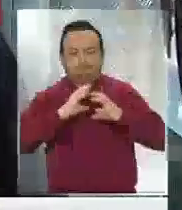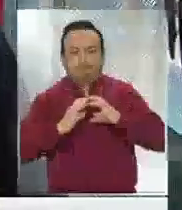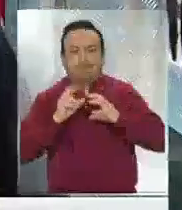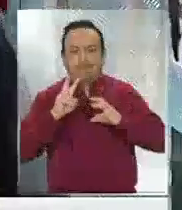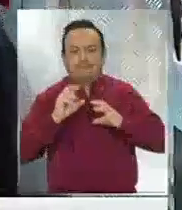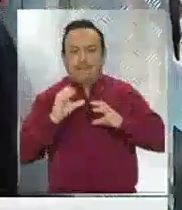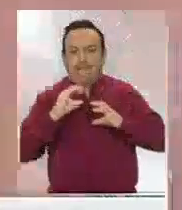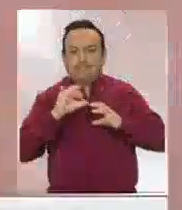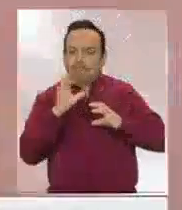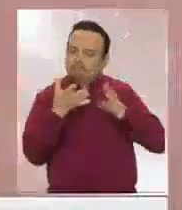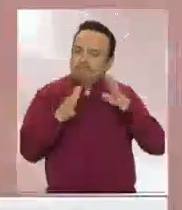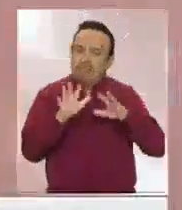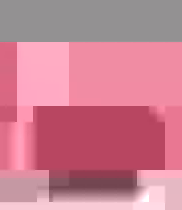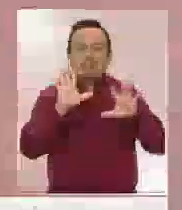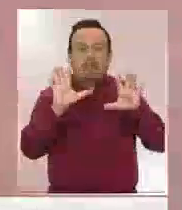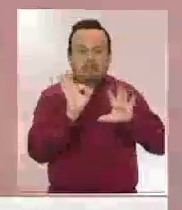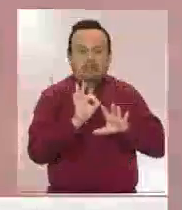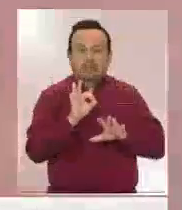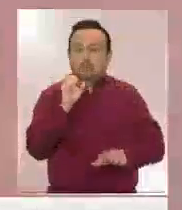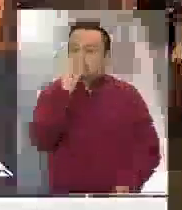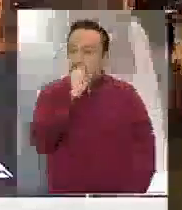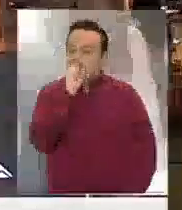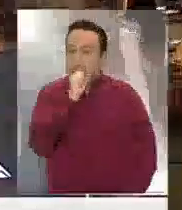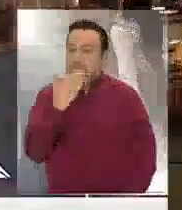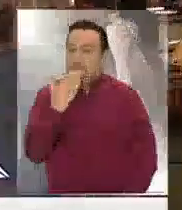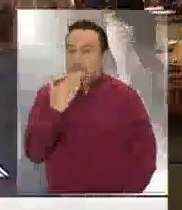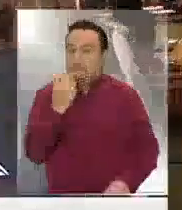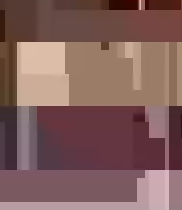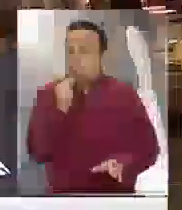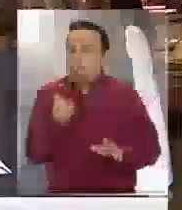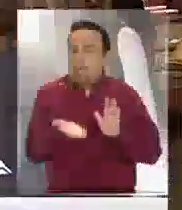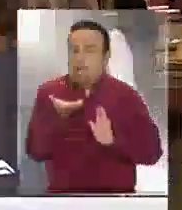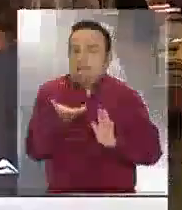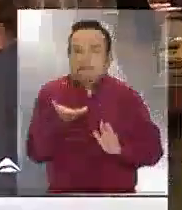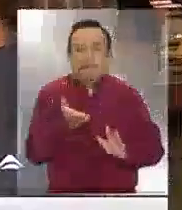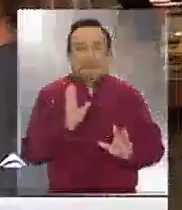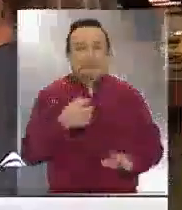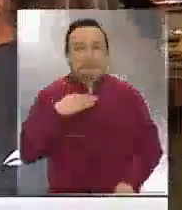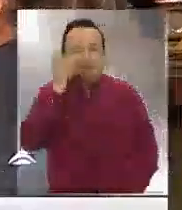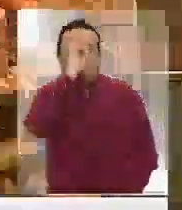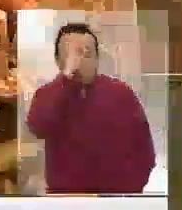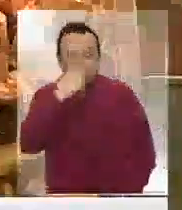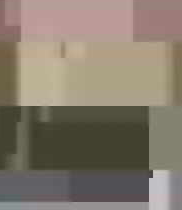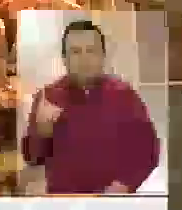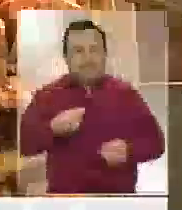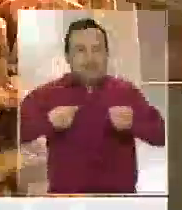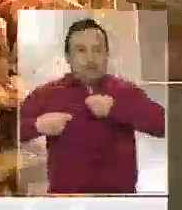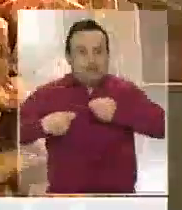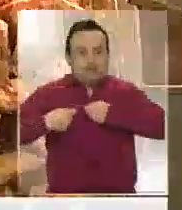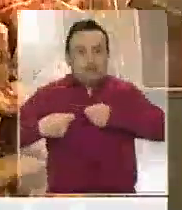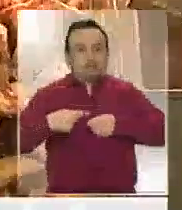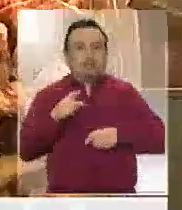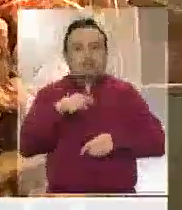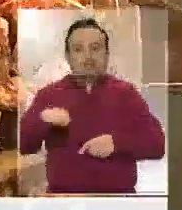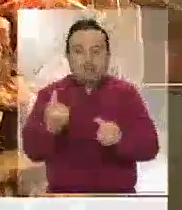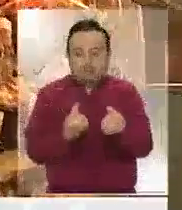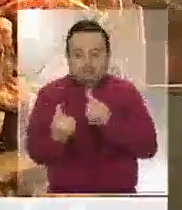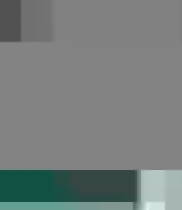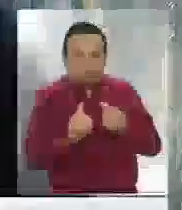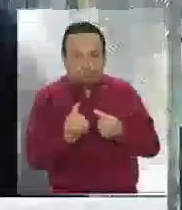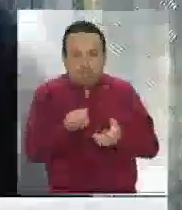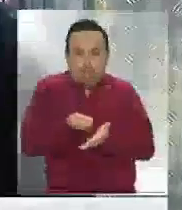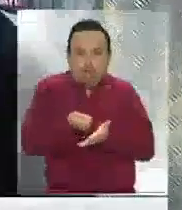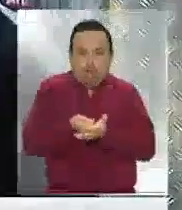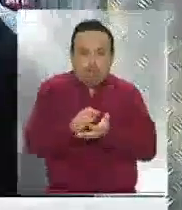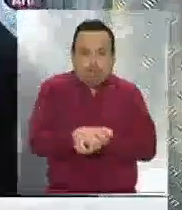yo creo que la subió un 10%. El cerdo está un poquito más caro. Sin embargo, hay una percepción entre los comerciantes. Los consumidores compran